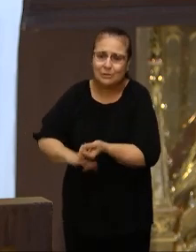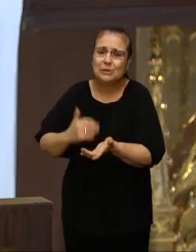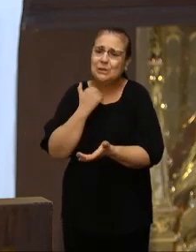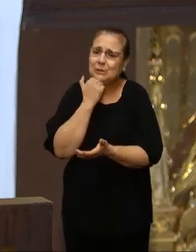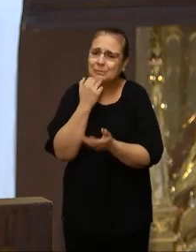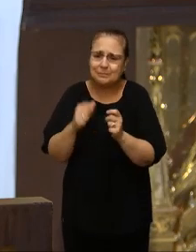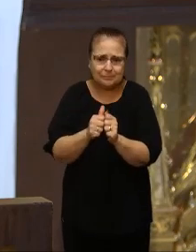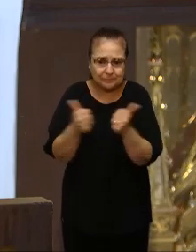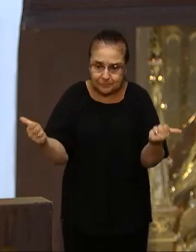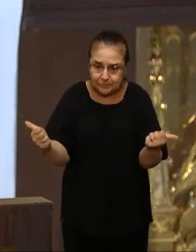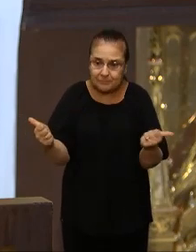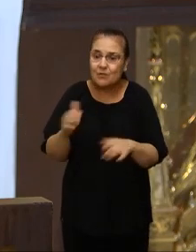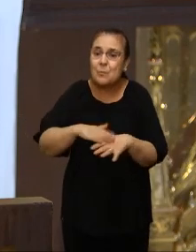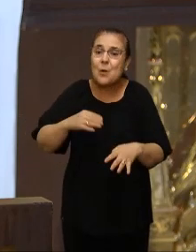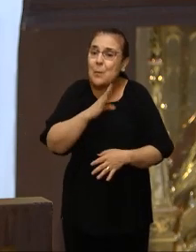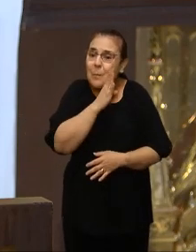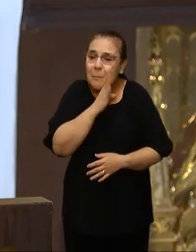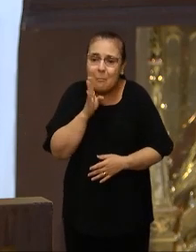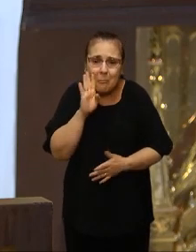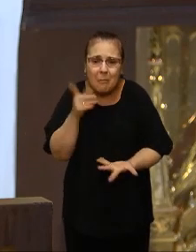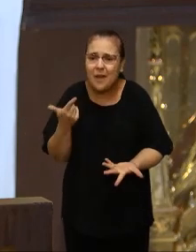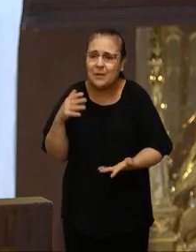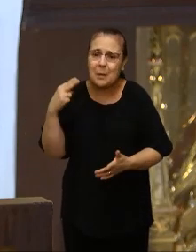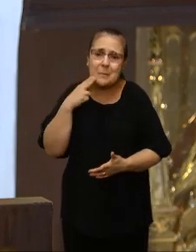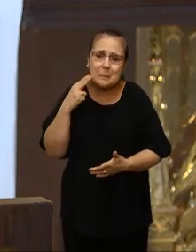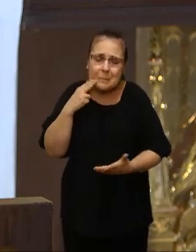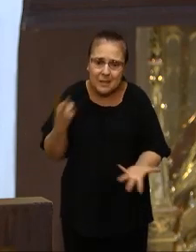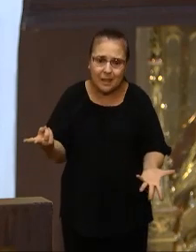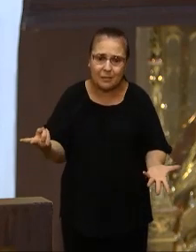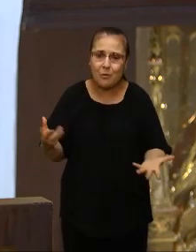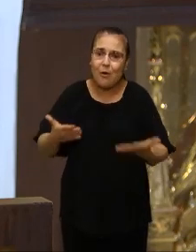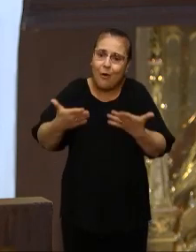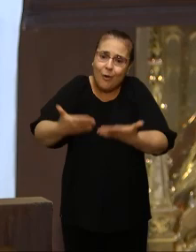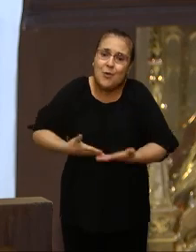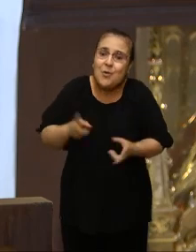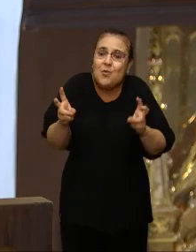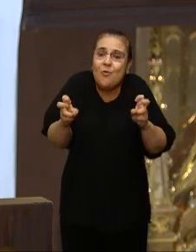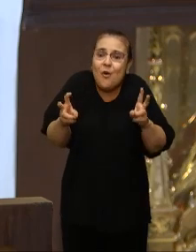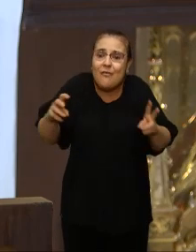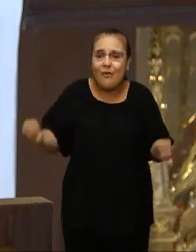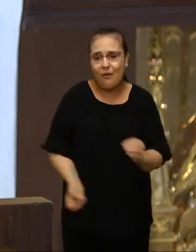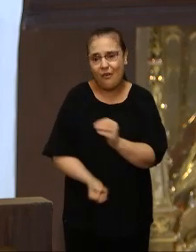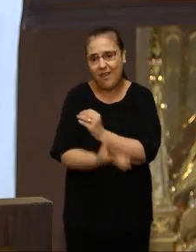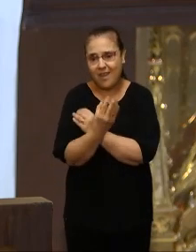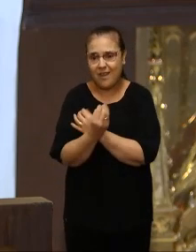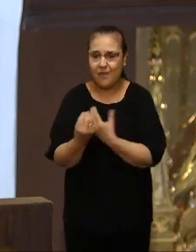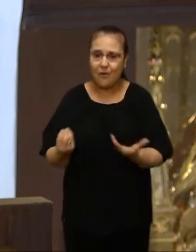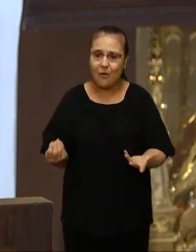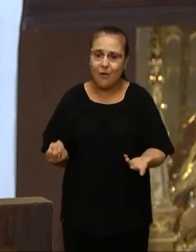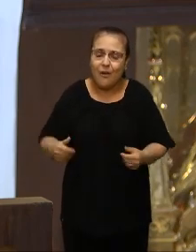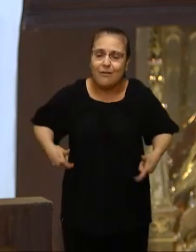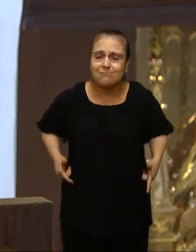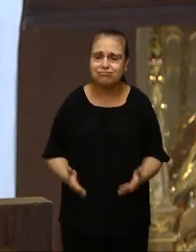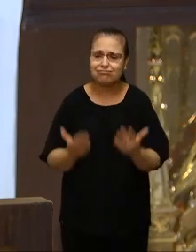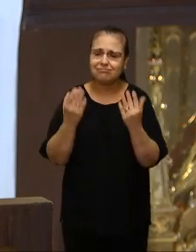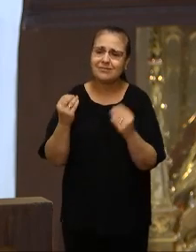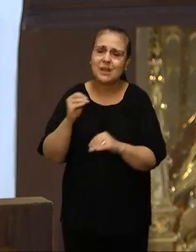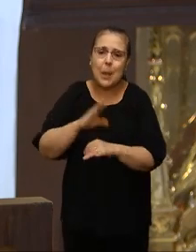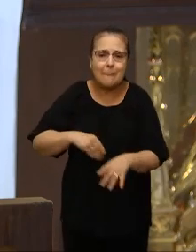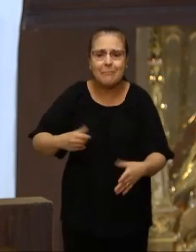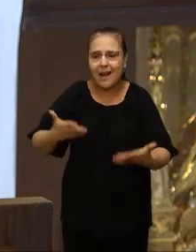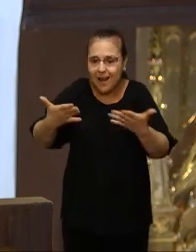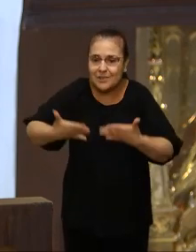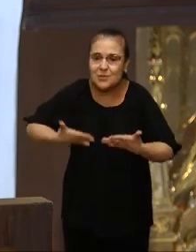romperse, por las madres que tienen miedo de recibir a un nuevo hijo, para que encuentren ayuda y apoyo